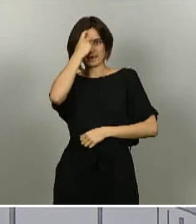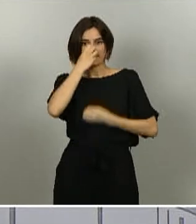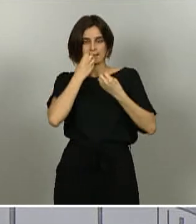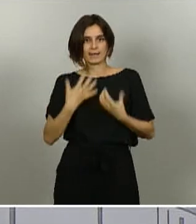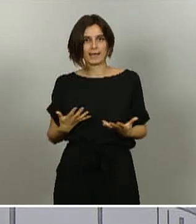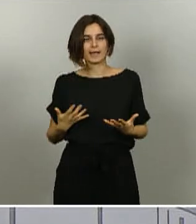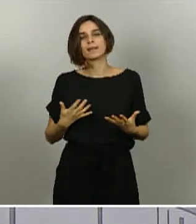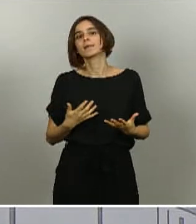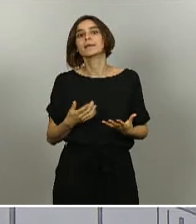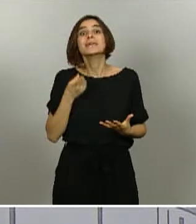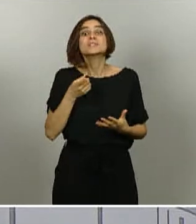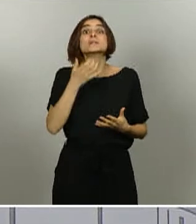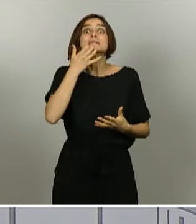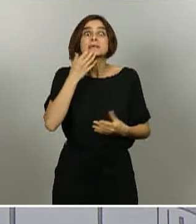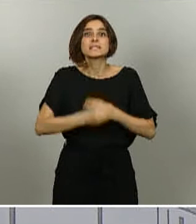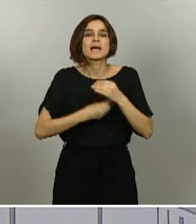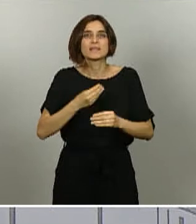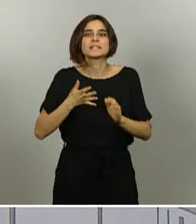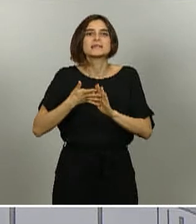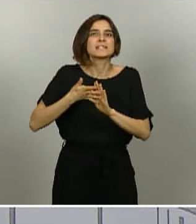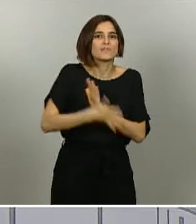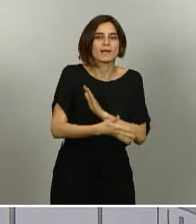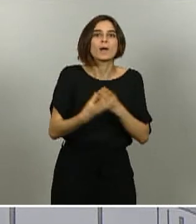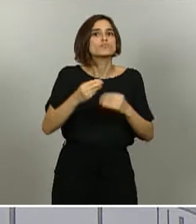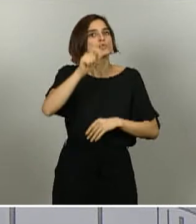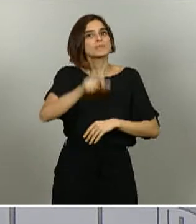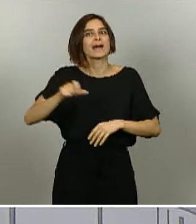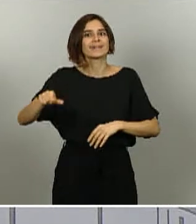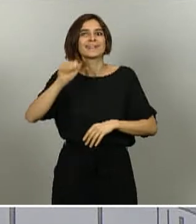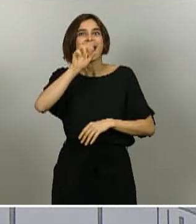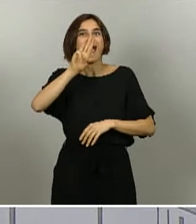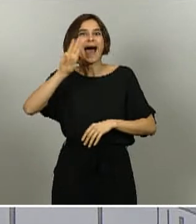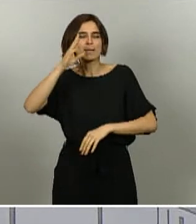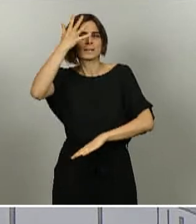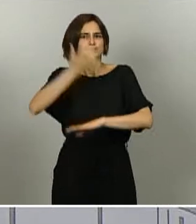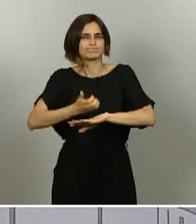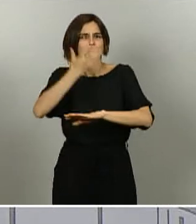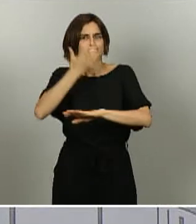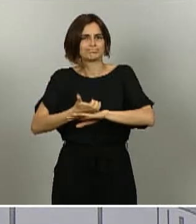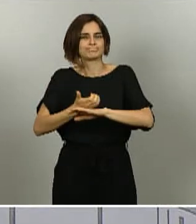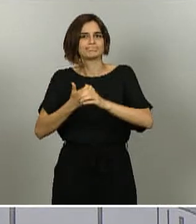población, se descarguen las aplicaciones de las que estamos hablando para poder realmente